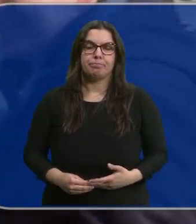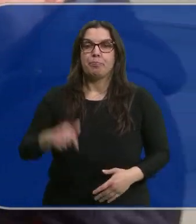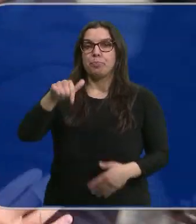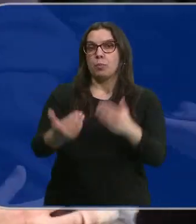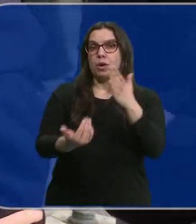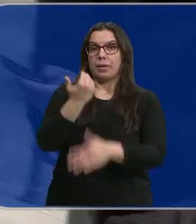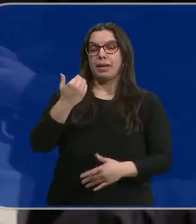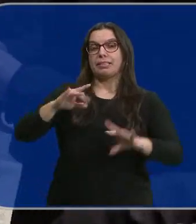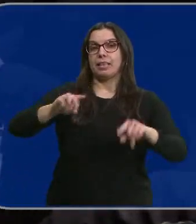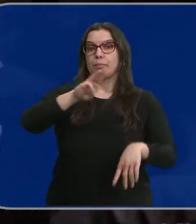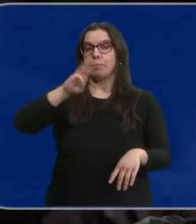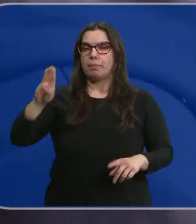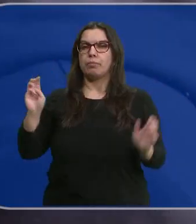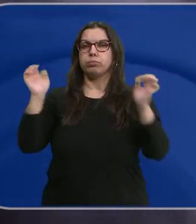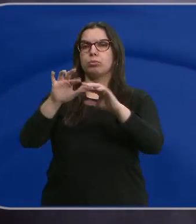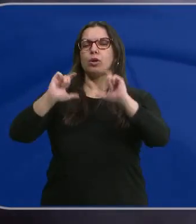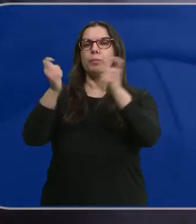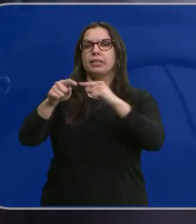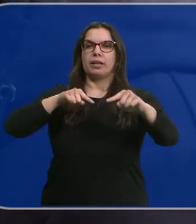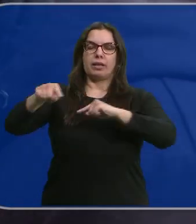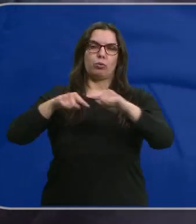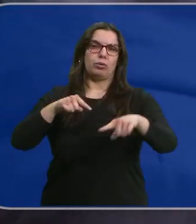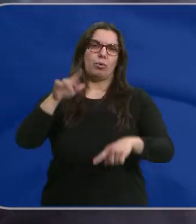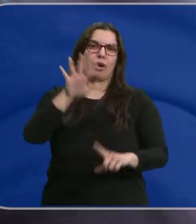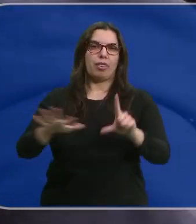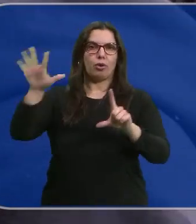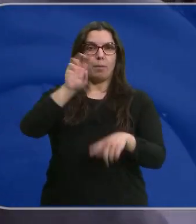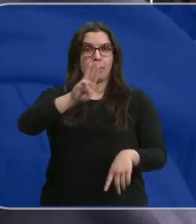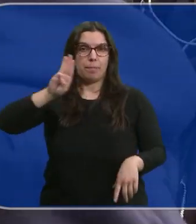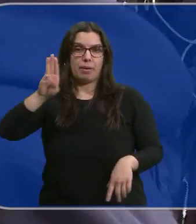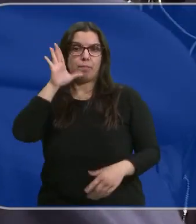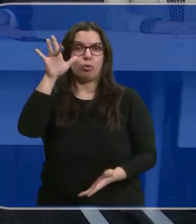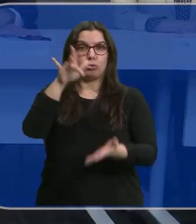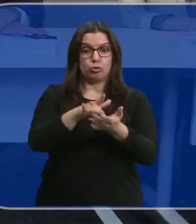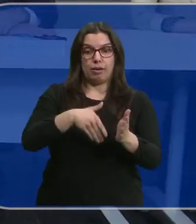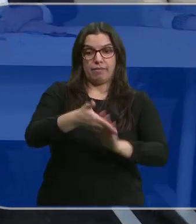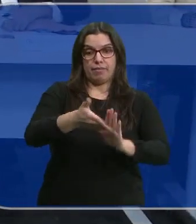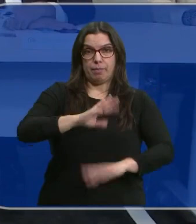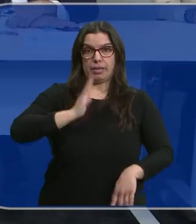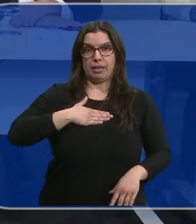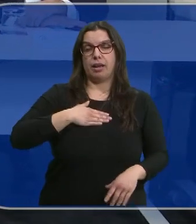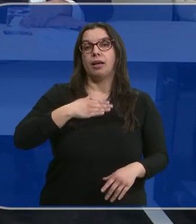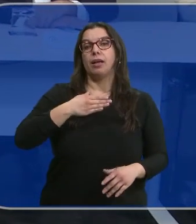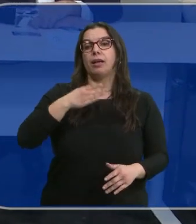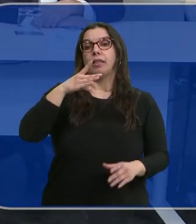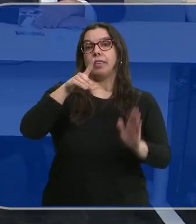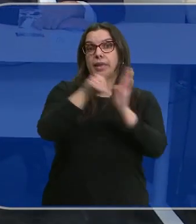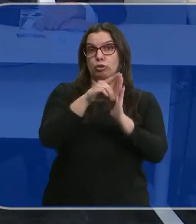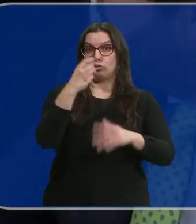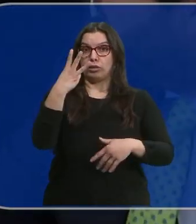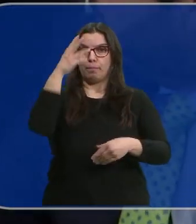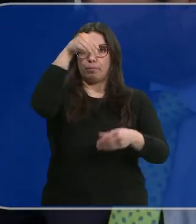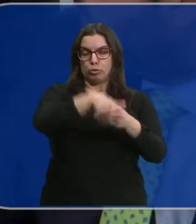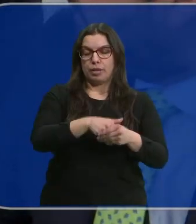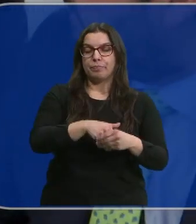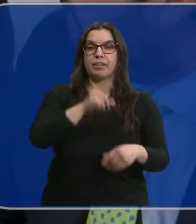Esta mañana en Génova se ha reunido el Comité Ejecutivo Nacional del Partido Popular a las puertas de la votación de esos decretos en el Congreso. Feijóo ha estado con los